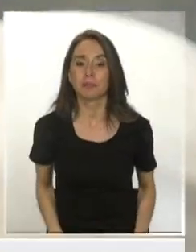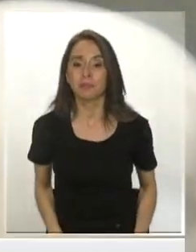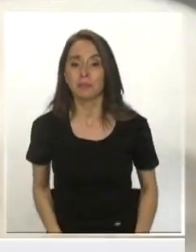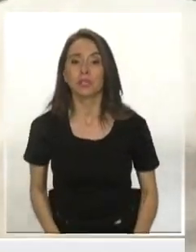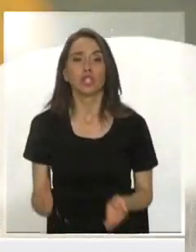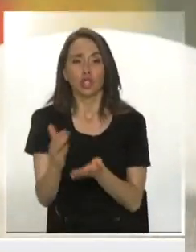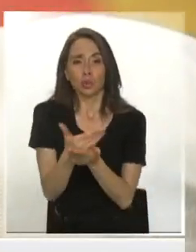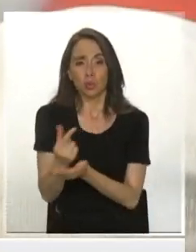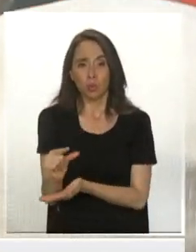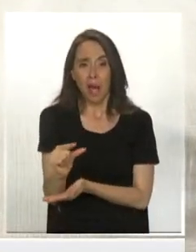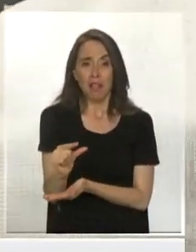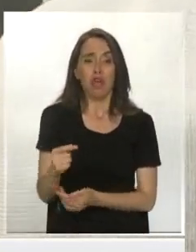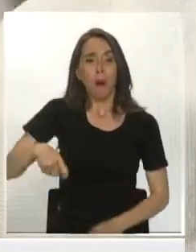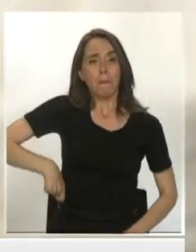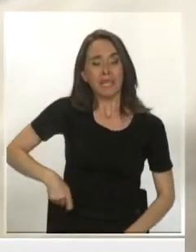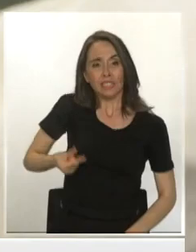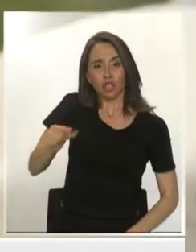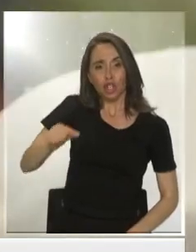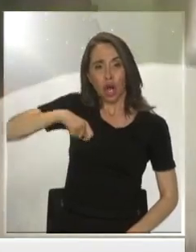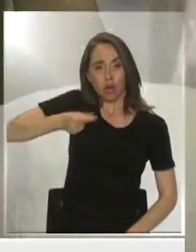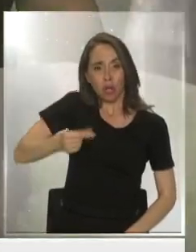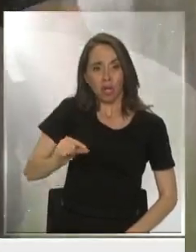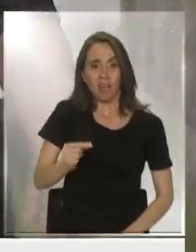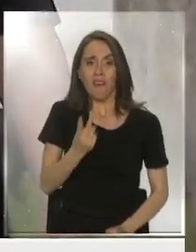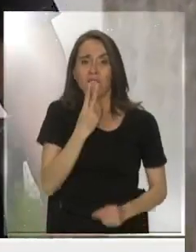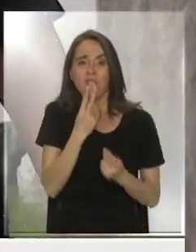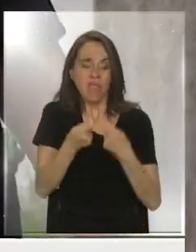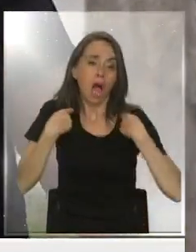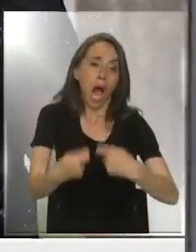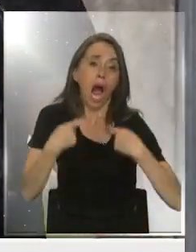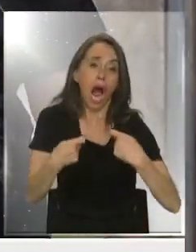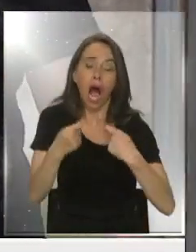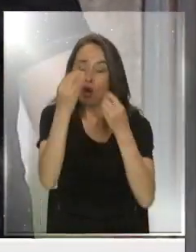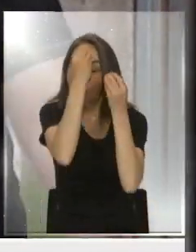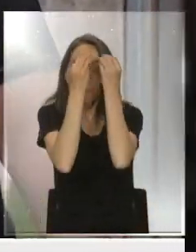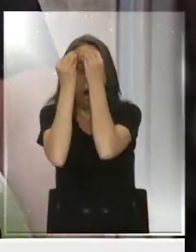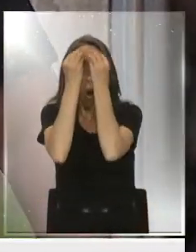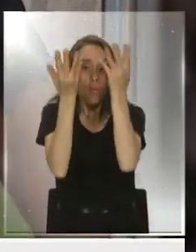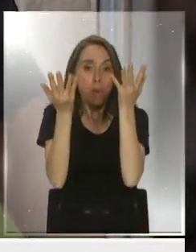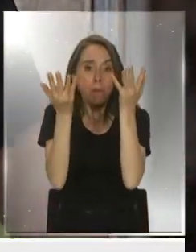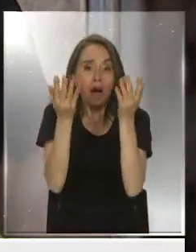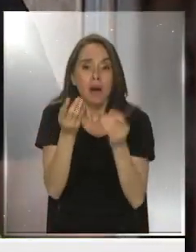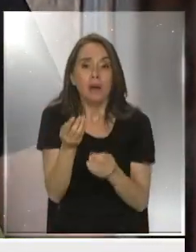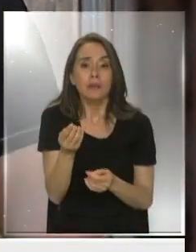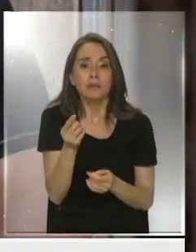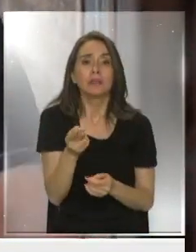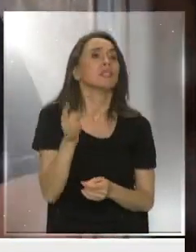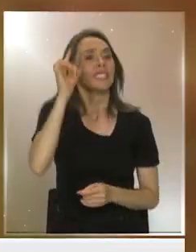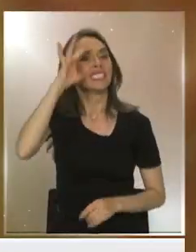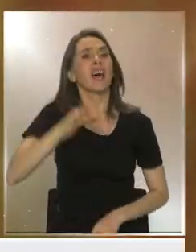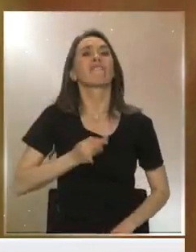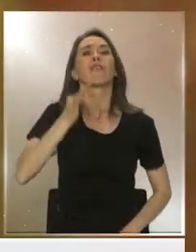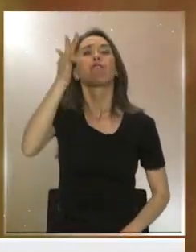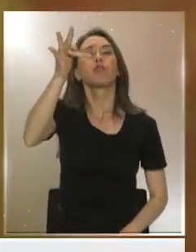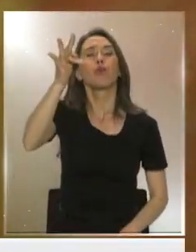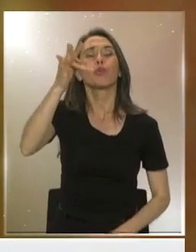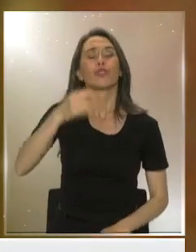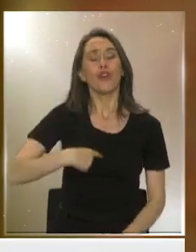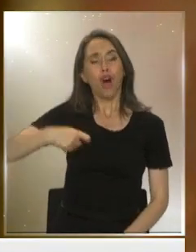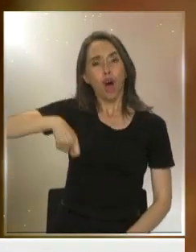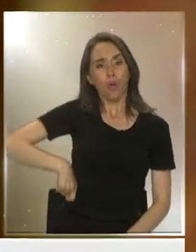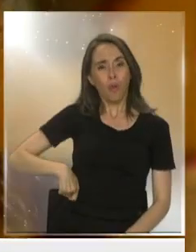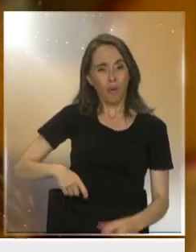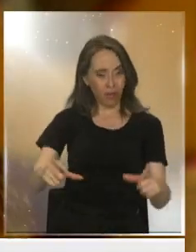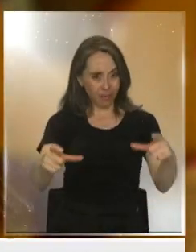Bajos sueldos, bajas pensiones y un costo de vida que abruma. Mucho más cuando sabes de cuánto será tu jubilación. Yo cuando